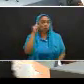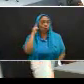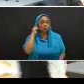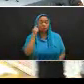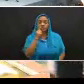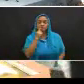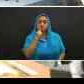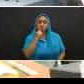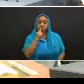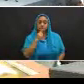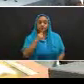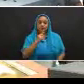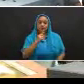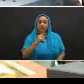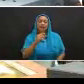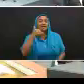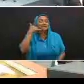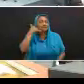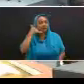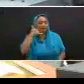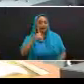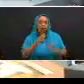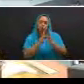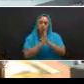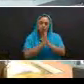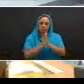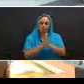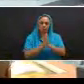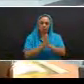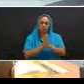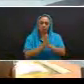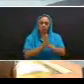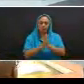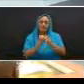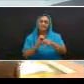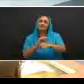Estás viniendo delante de aquel Dios de oportunidades.